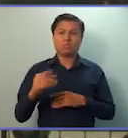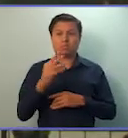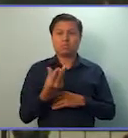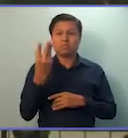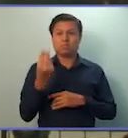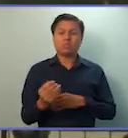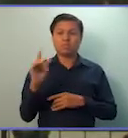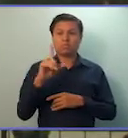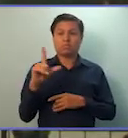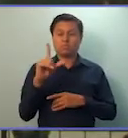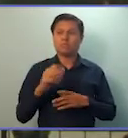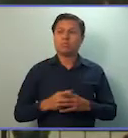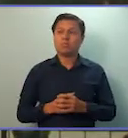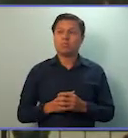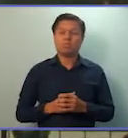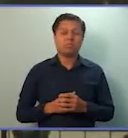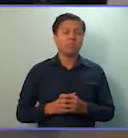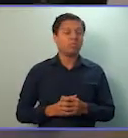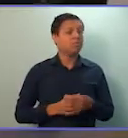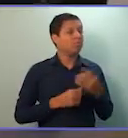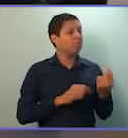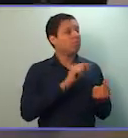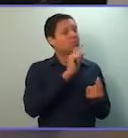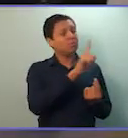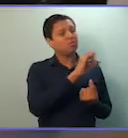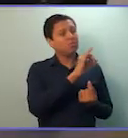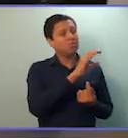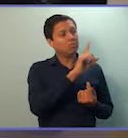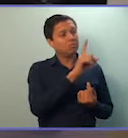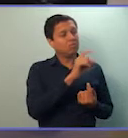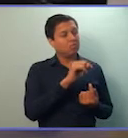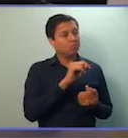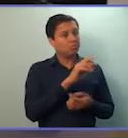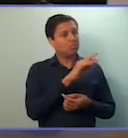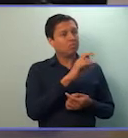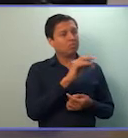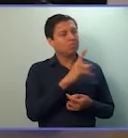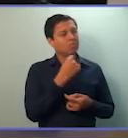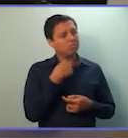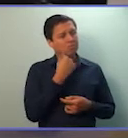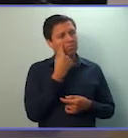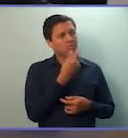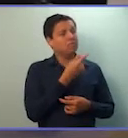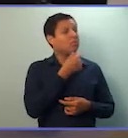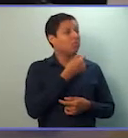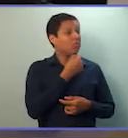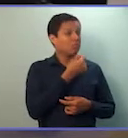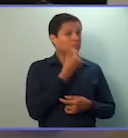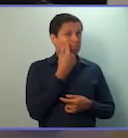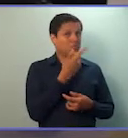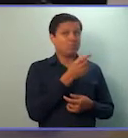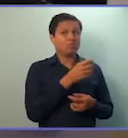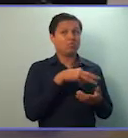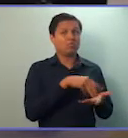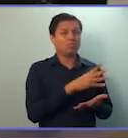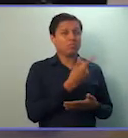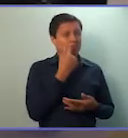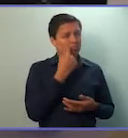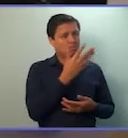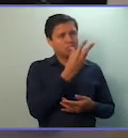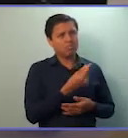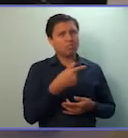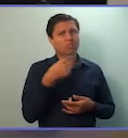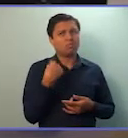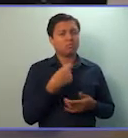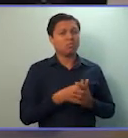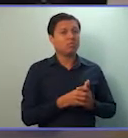el día lunes efe licenciado reivindica claro que he visto una notificación que se hizo pública si no me equivoco el día de ayer